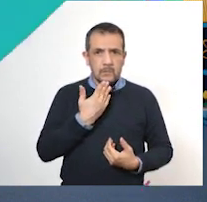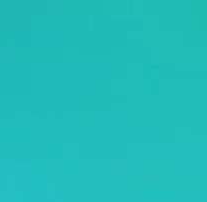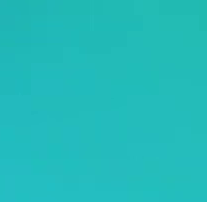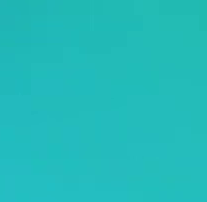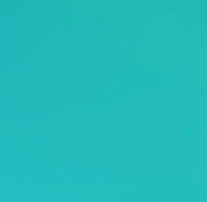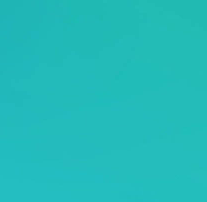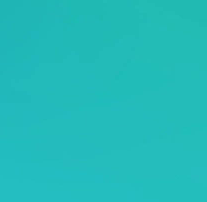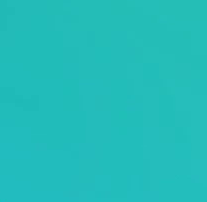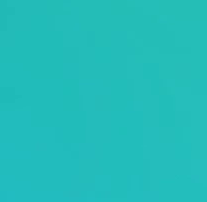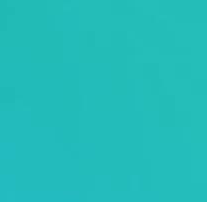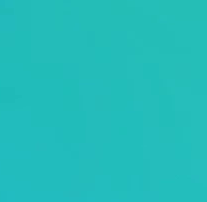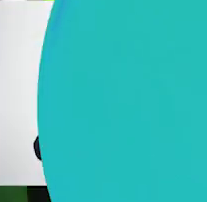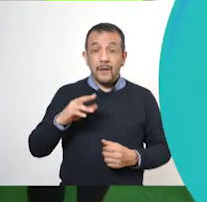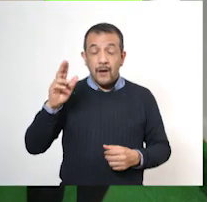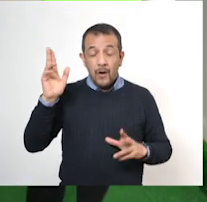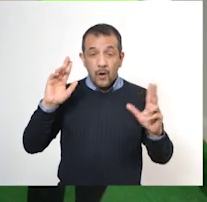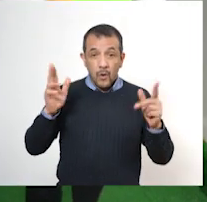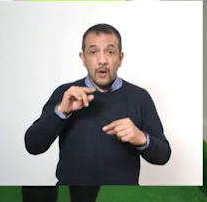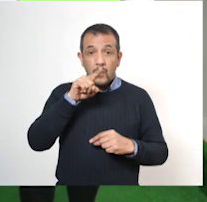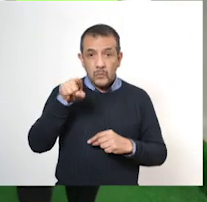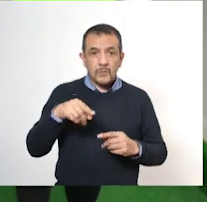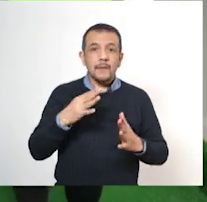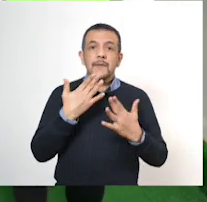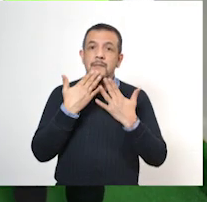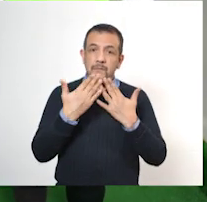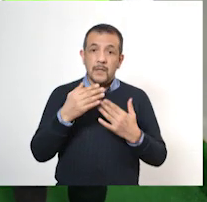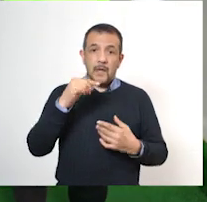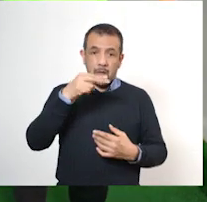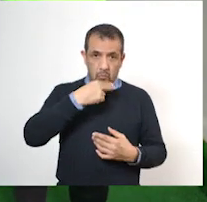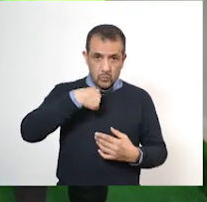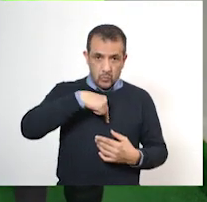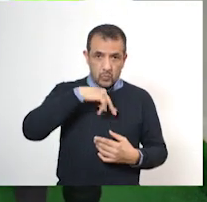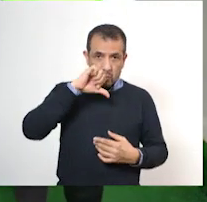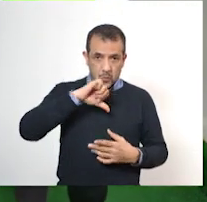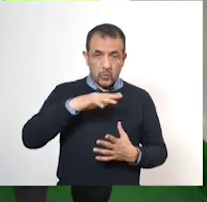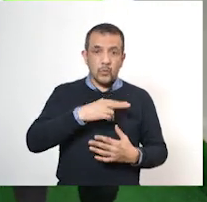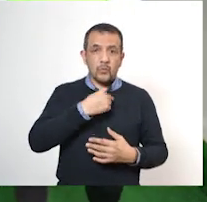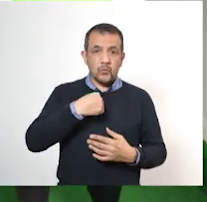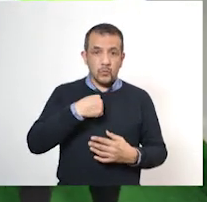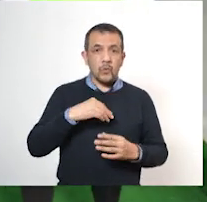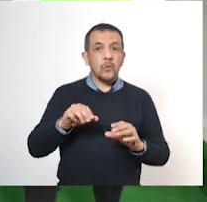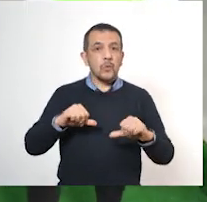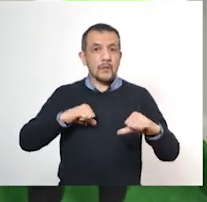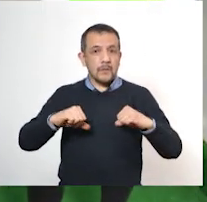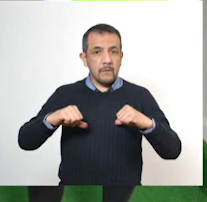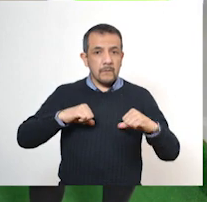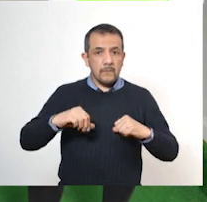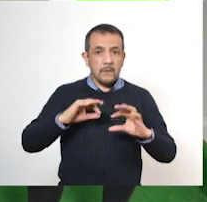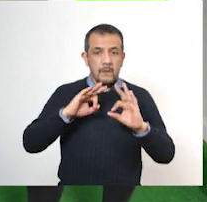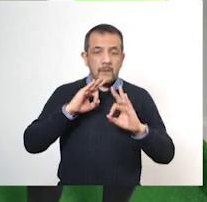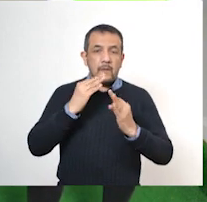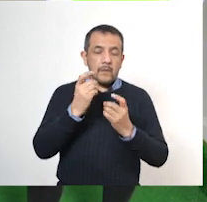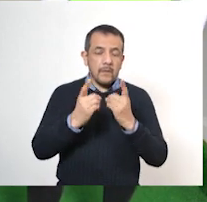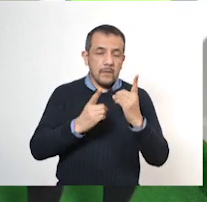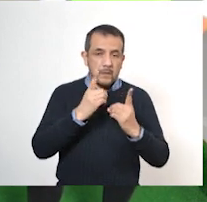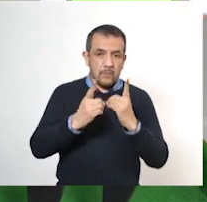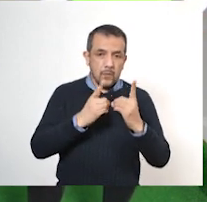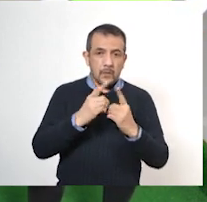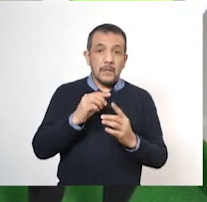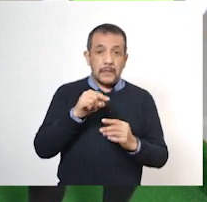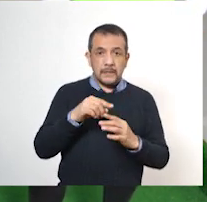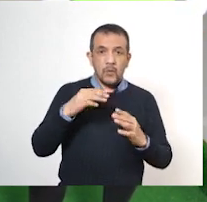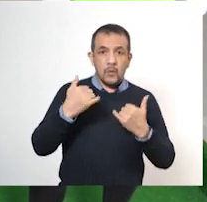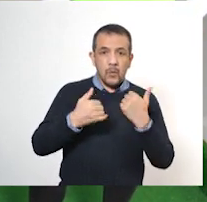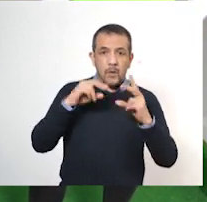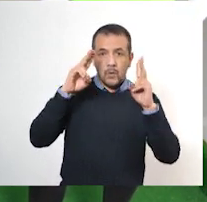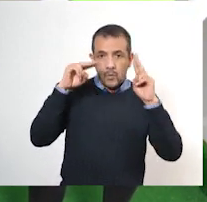vida saludable. Hola, ¿qué tal? Espero se encuentren muy bien. El día de hoy vamos a trabajar la activación física. Un juego llamado